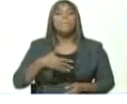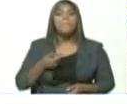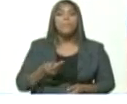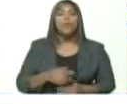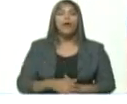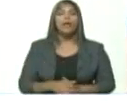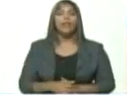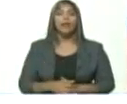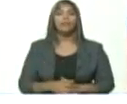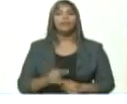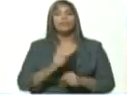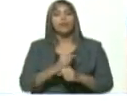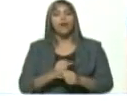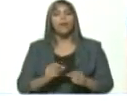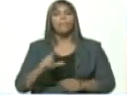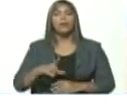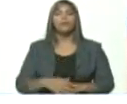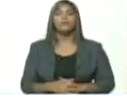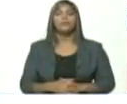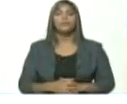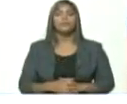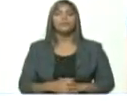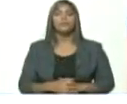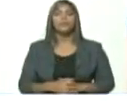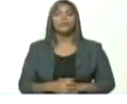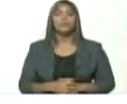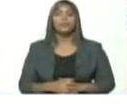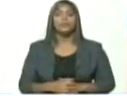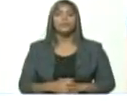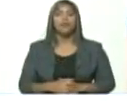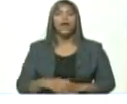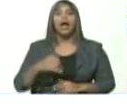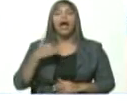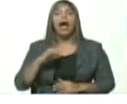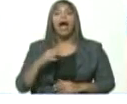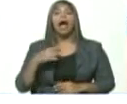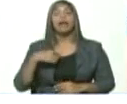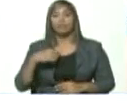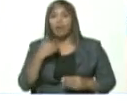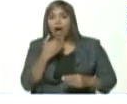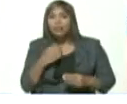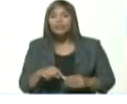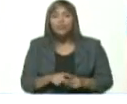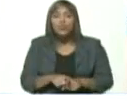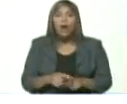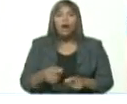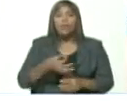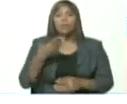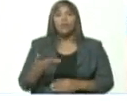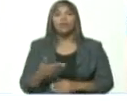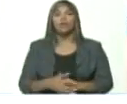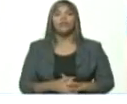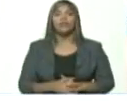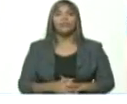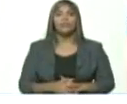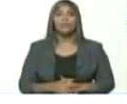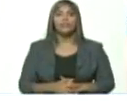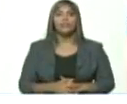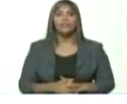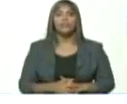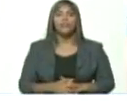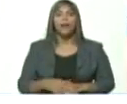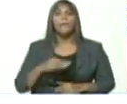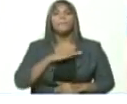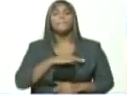esplendor, su grandeza. Hay cosas que hemos hecho como milagro, por ejemplo, mantener la gran misión